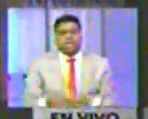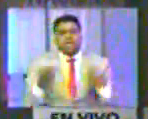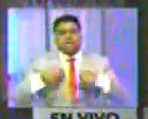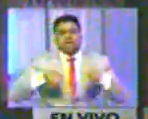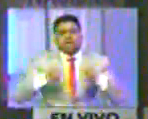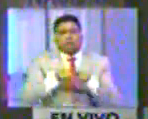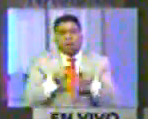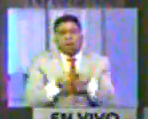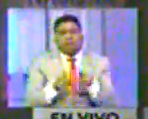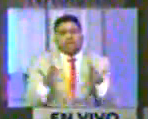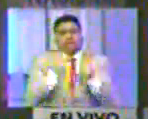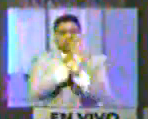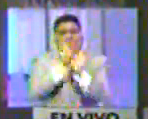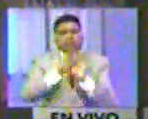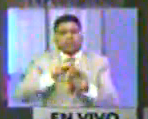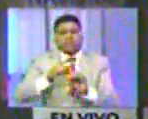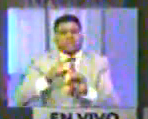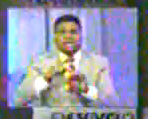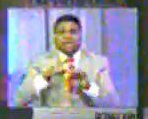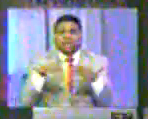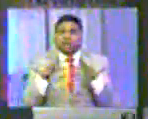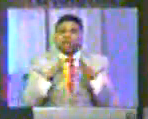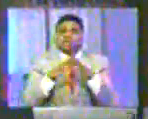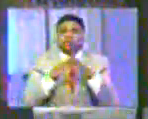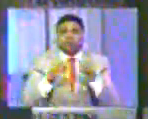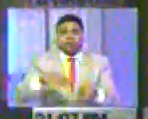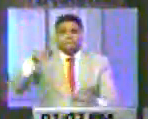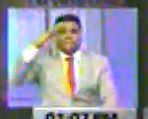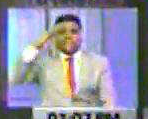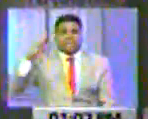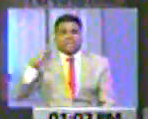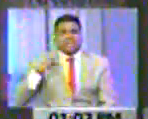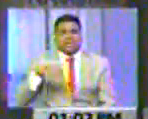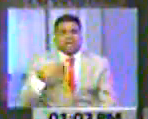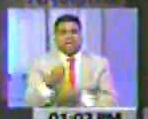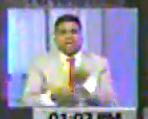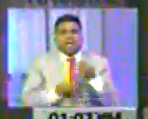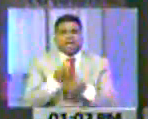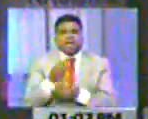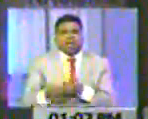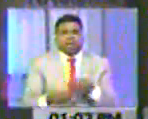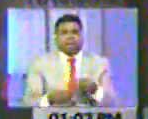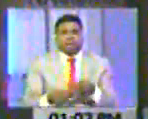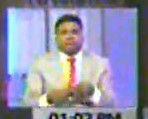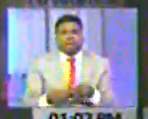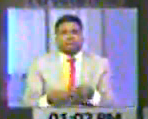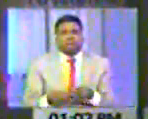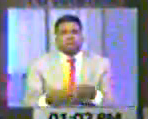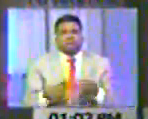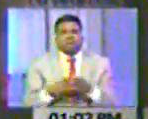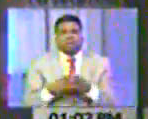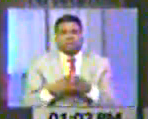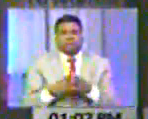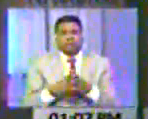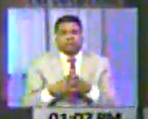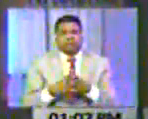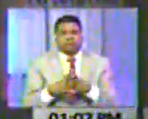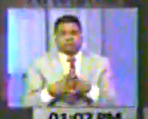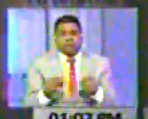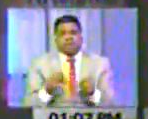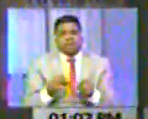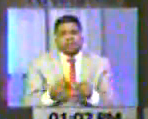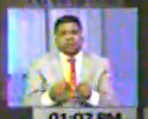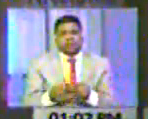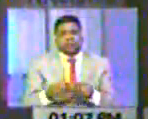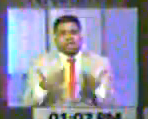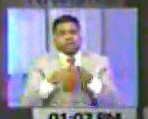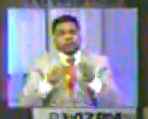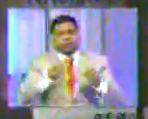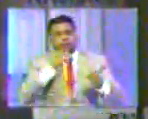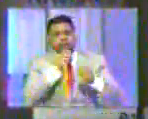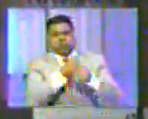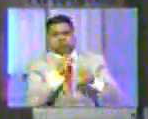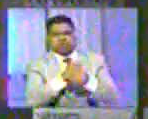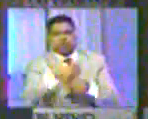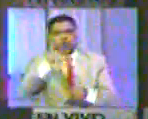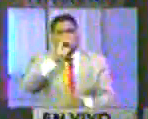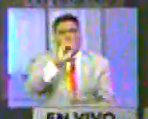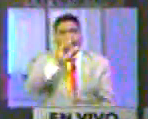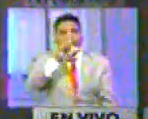de la Fuerza Armada Nacional Bolivariana, han garantizado la paz y la estabilidad del país a través de las acciones de la